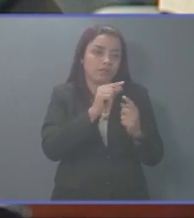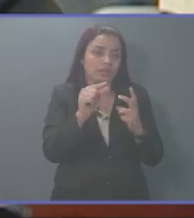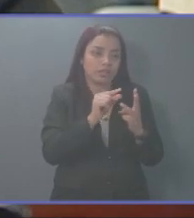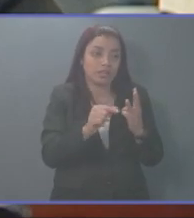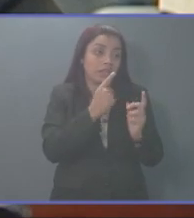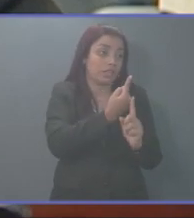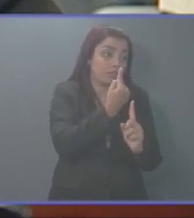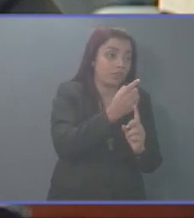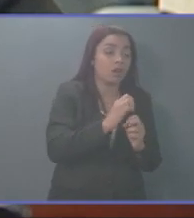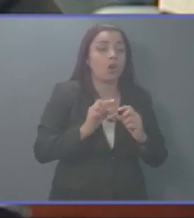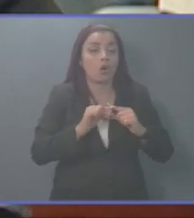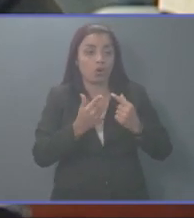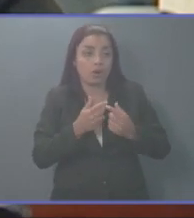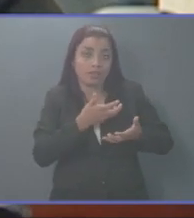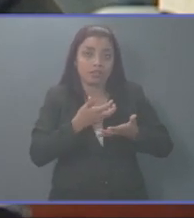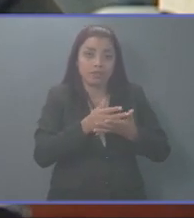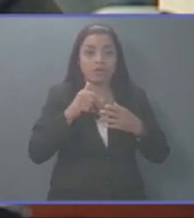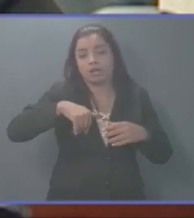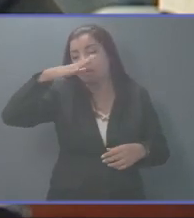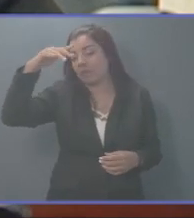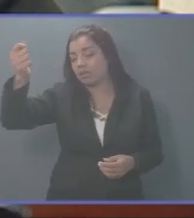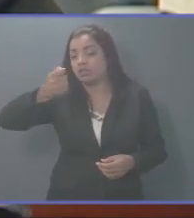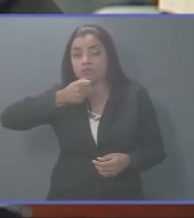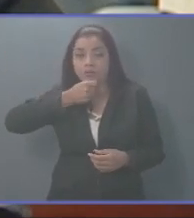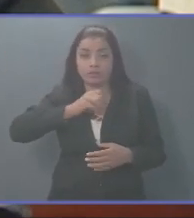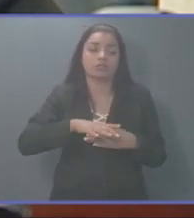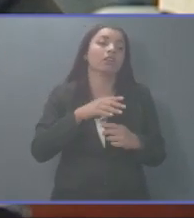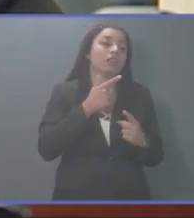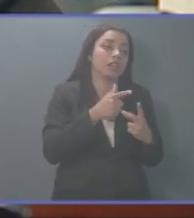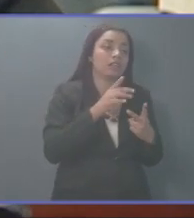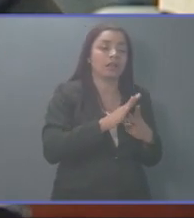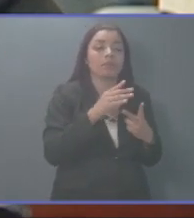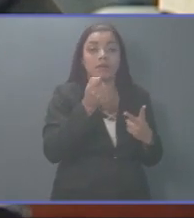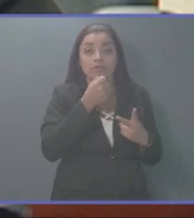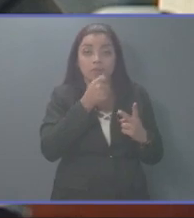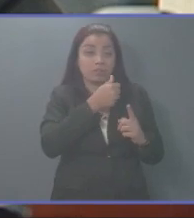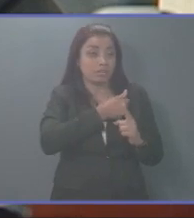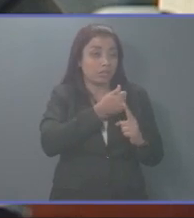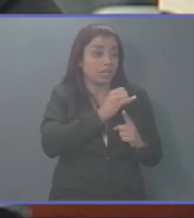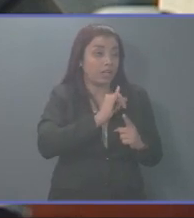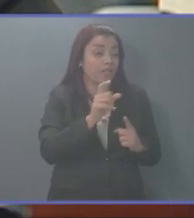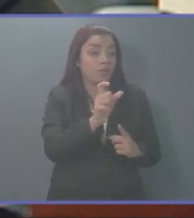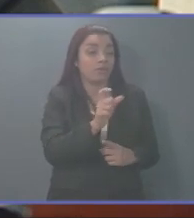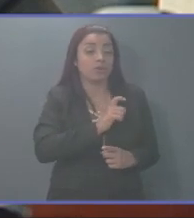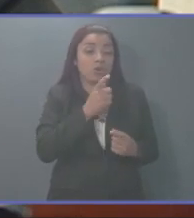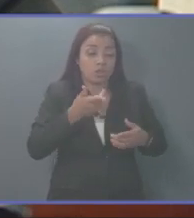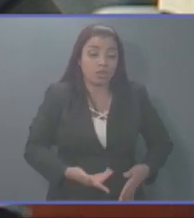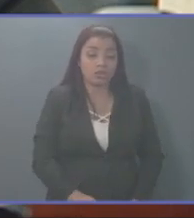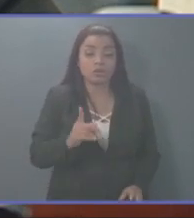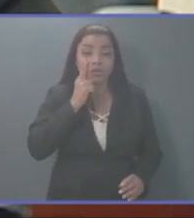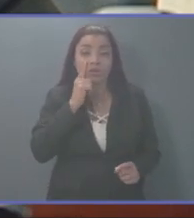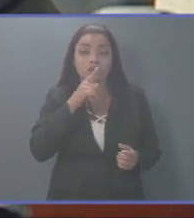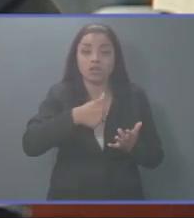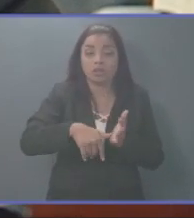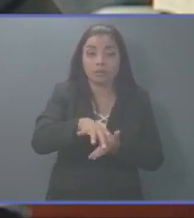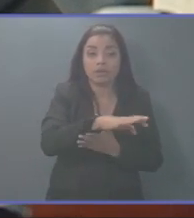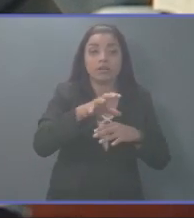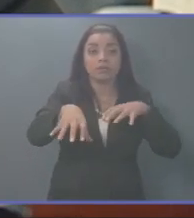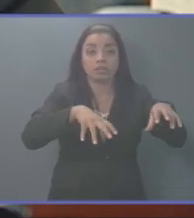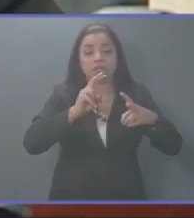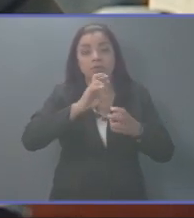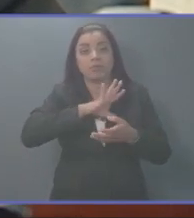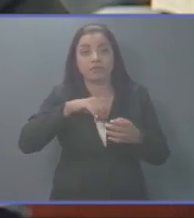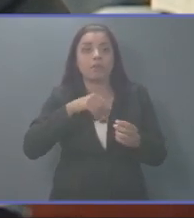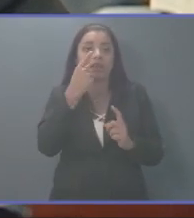individuales y colectivos a nivel nacional, B, datos de identificación de cada una de las personas con el nombre completo, edad, fecha de nacimiento, municipio y departamento de procedencia, estado familiar,